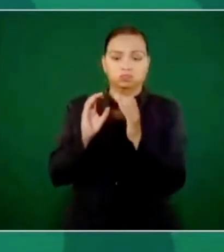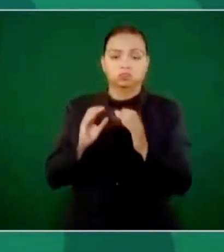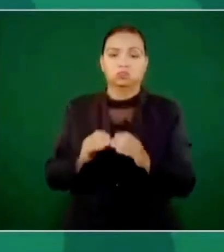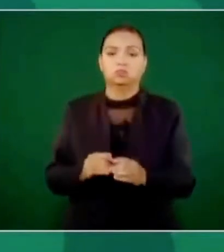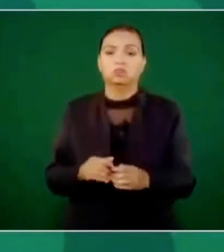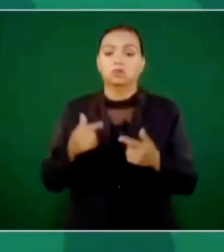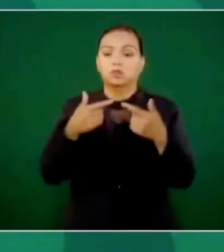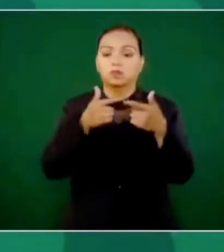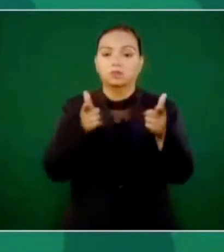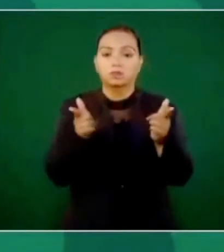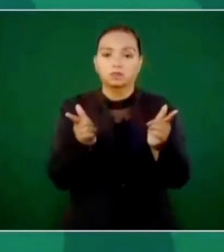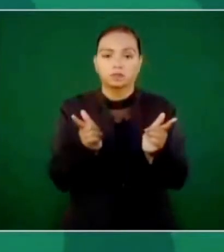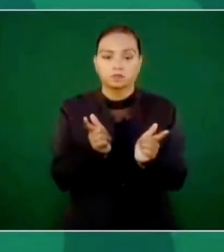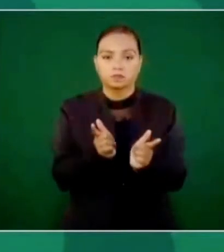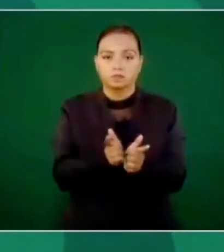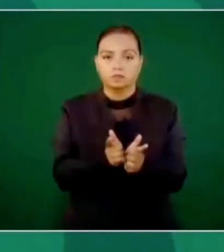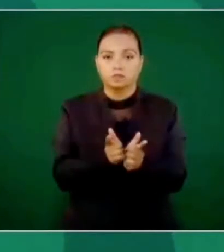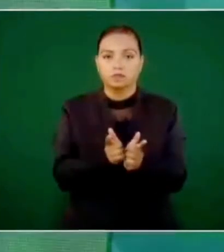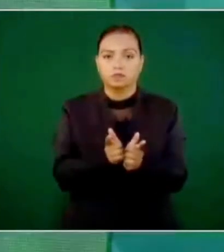a un grupo